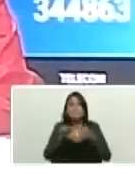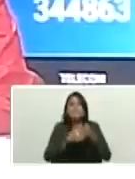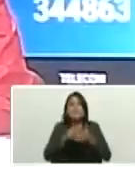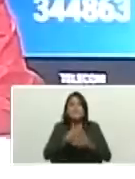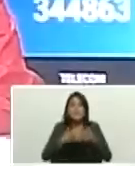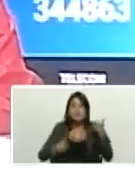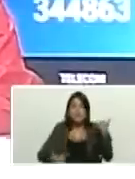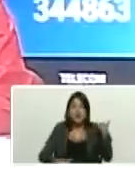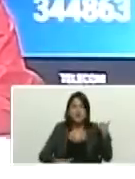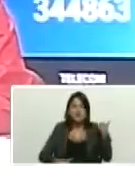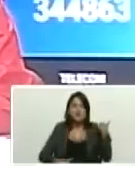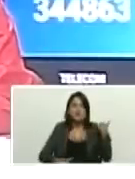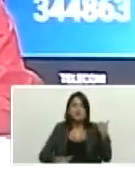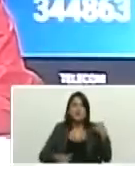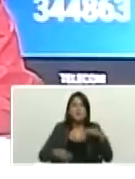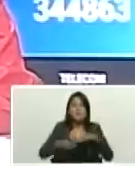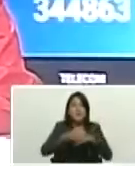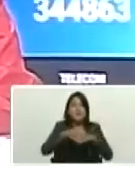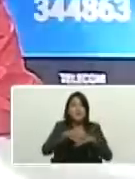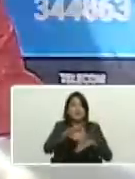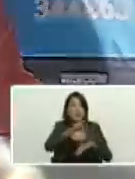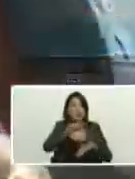gobierno, ministros, ministras.